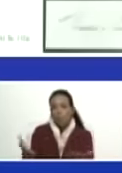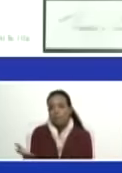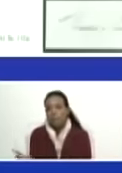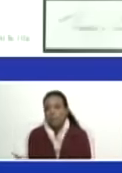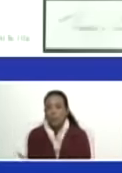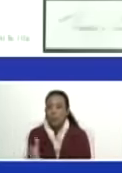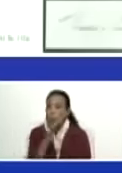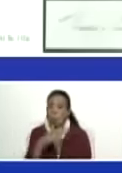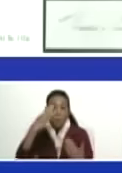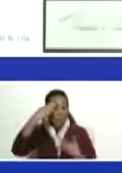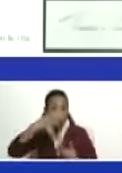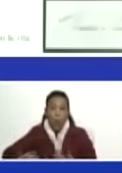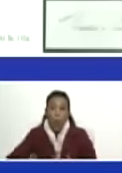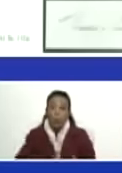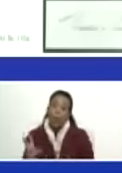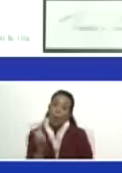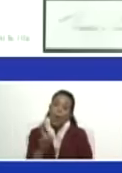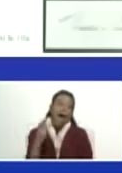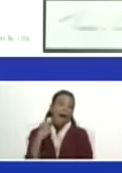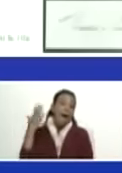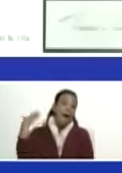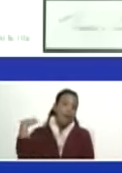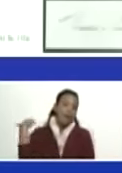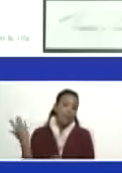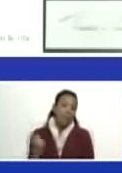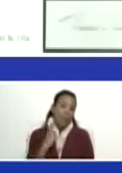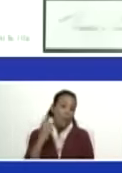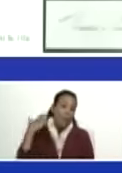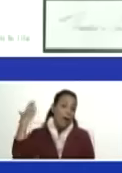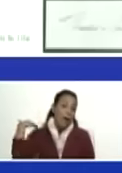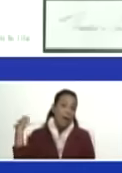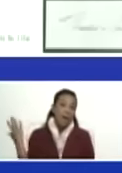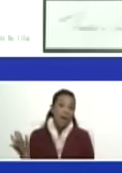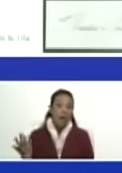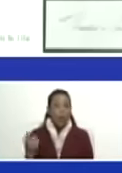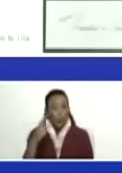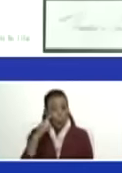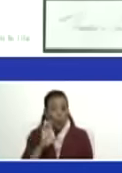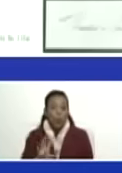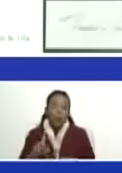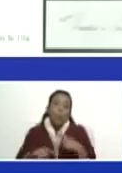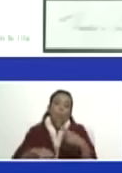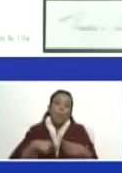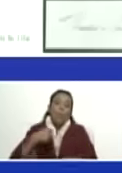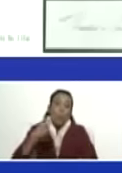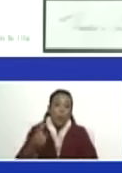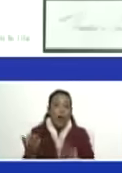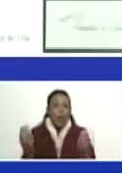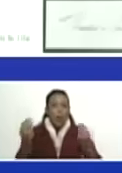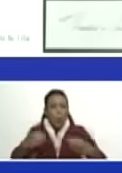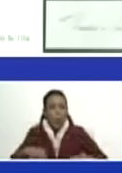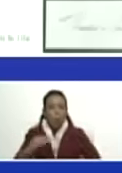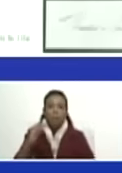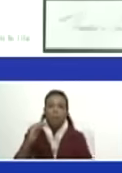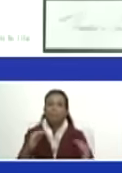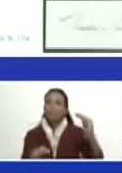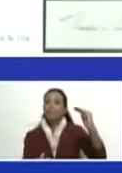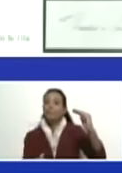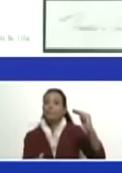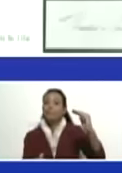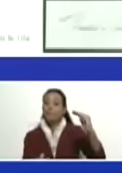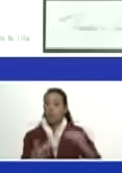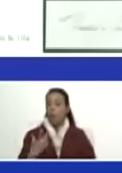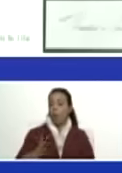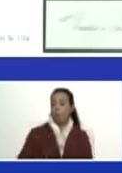sin ejército, como era Venezuela para entonces, como fue considerado después, acuerdos desiguales, acuerdos